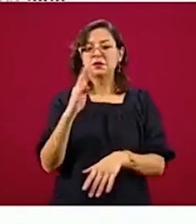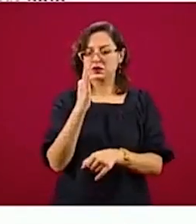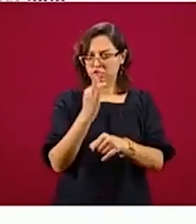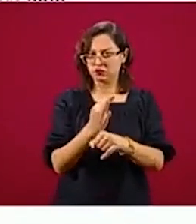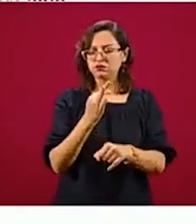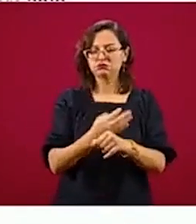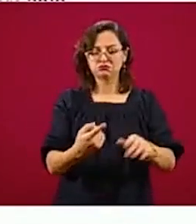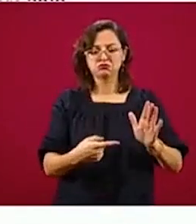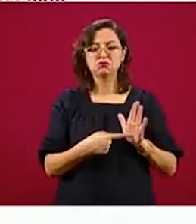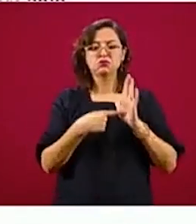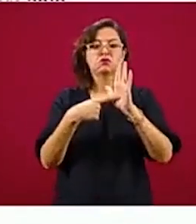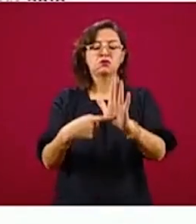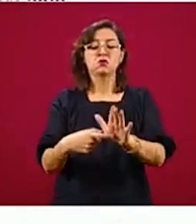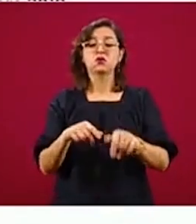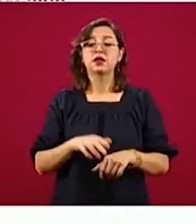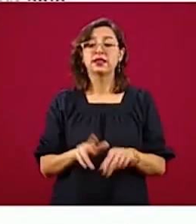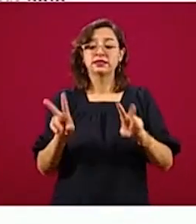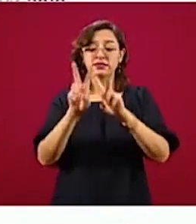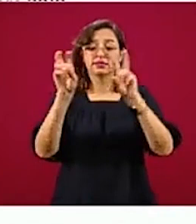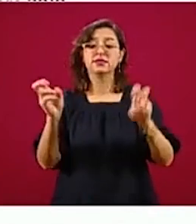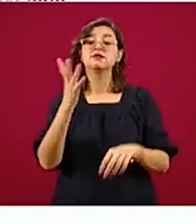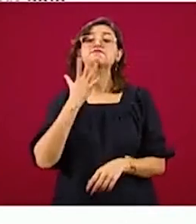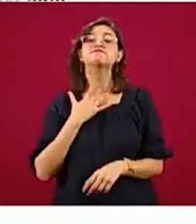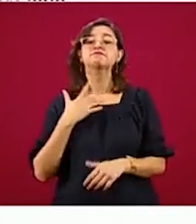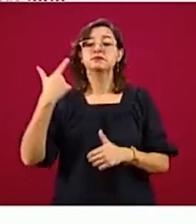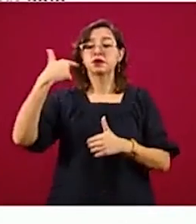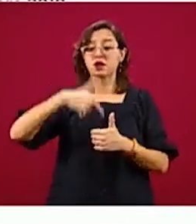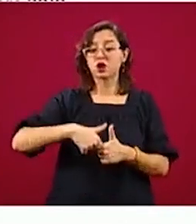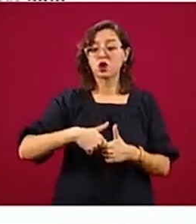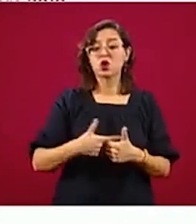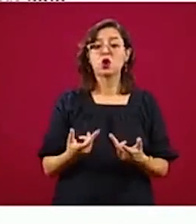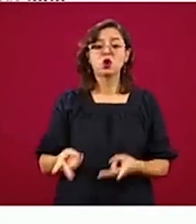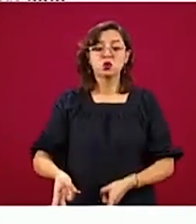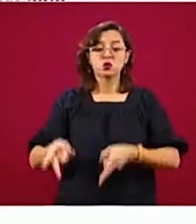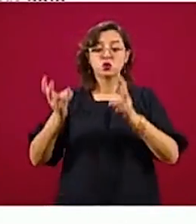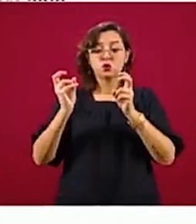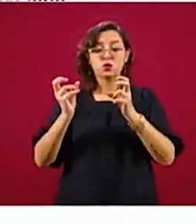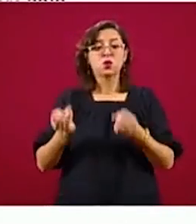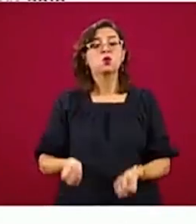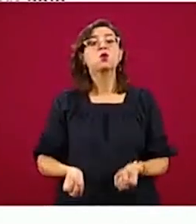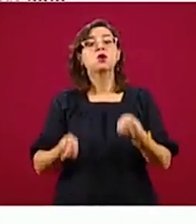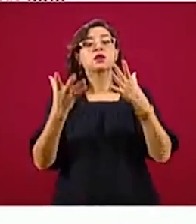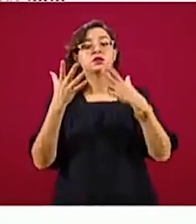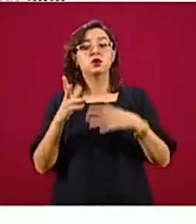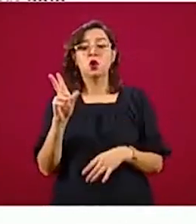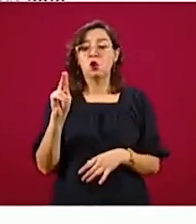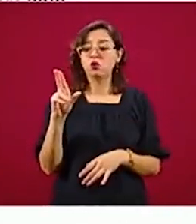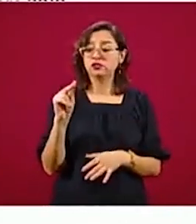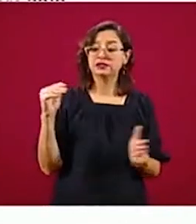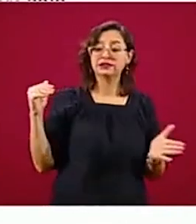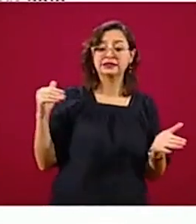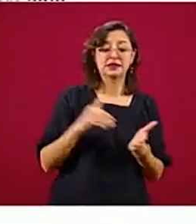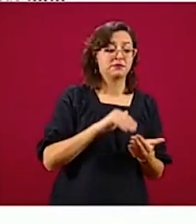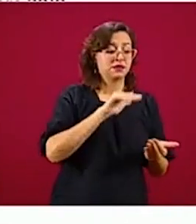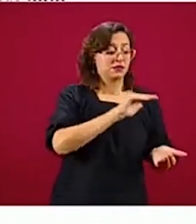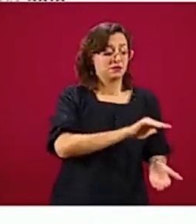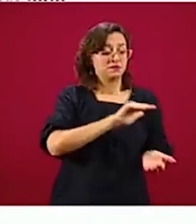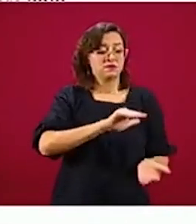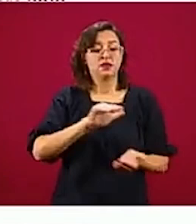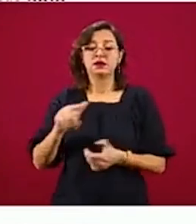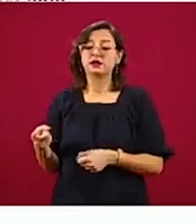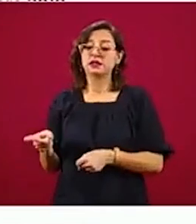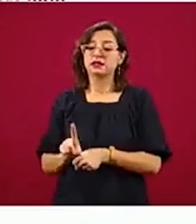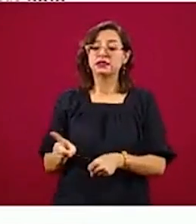2018 de robo de combustibles era 80 mil barriles diarios imagínense ustedes